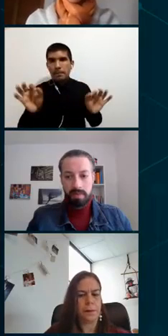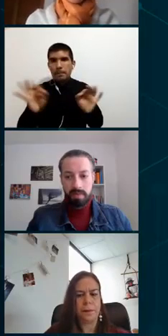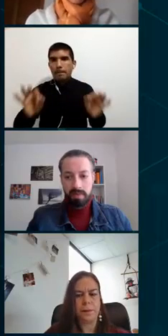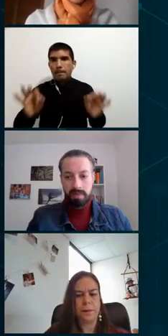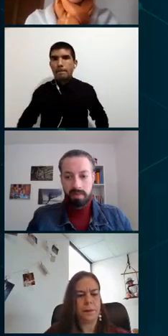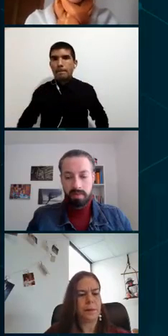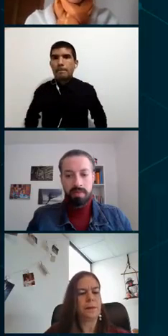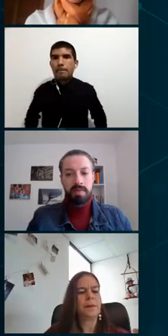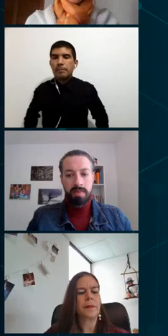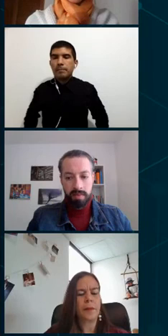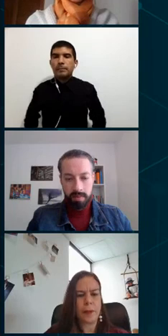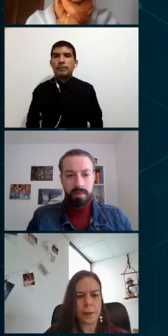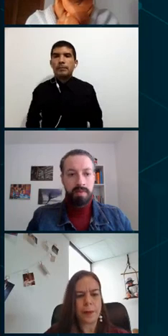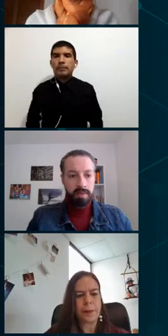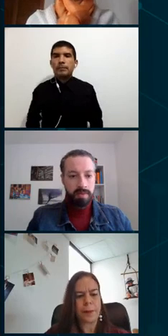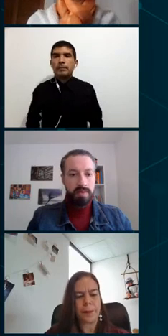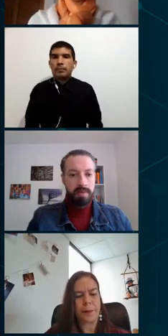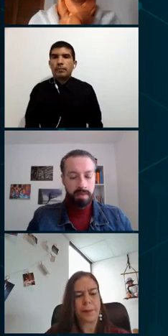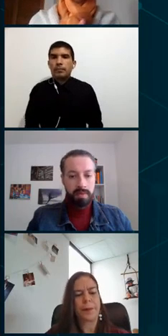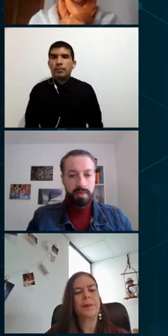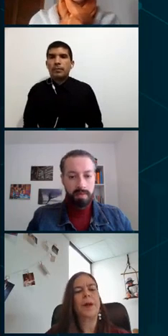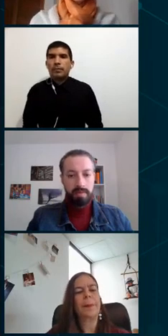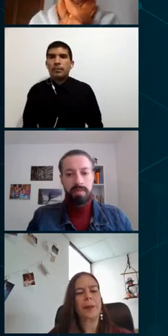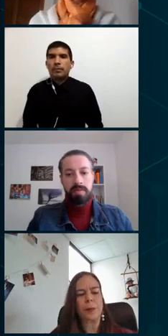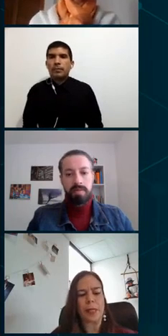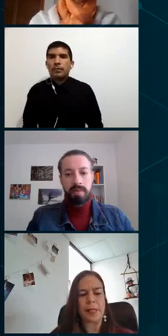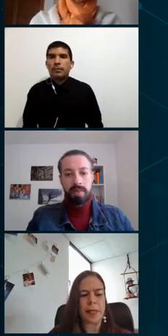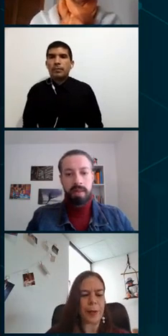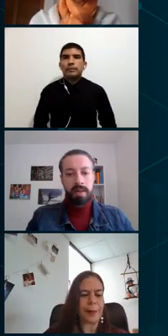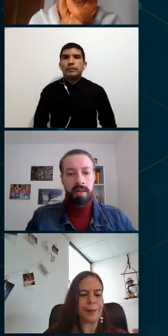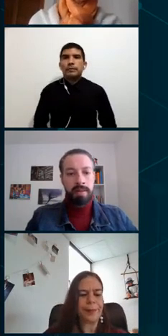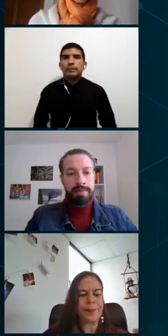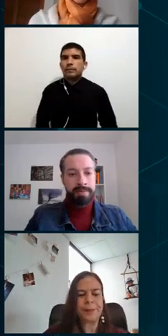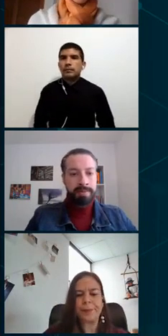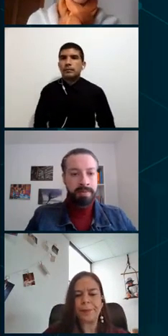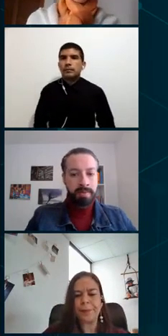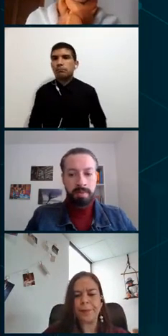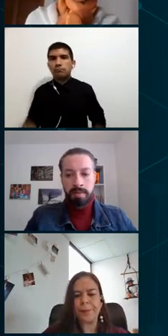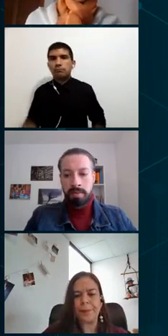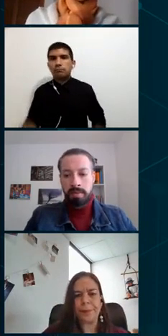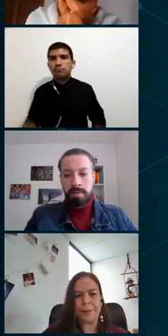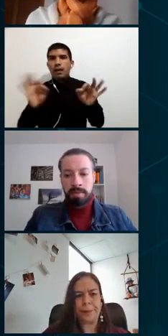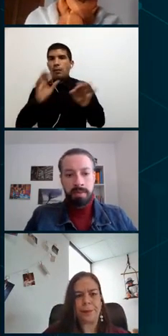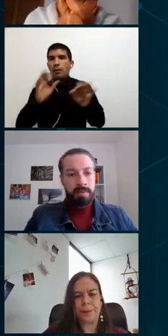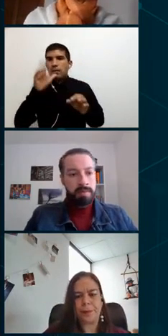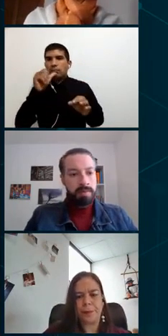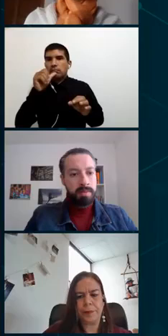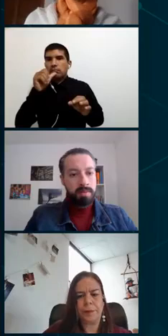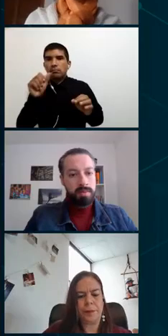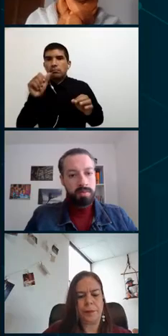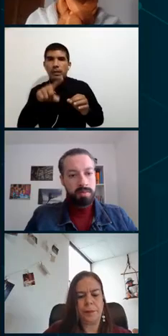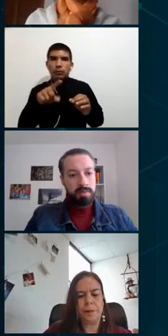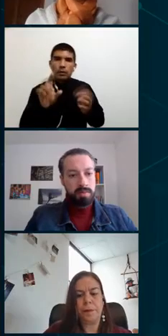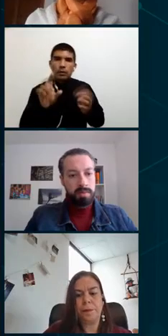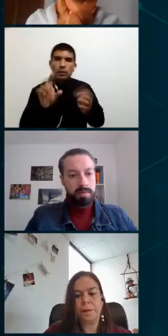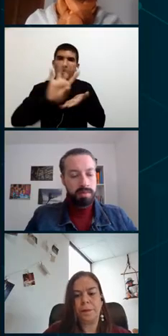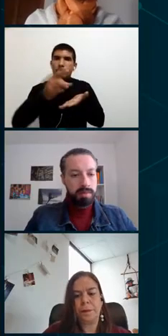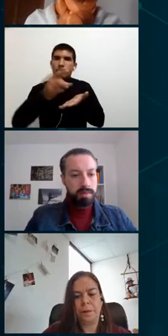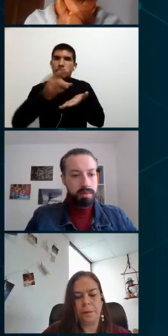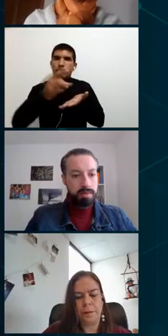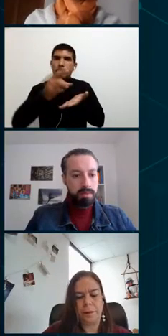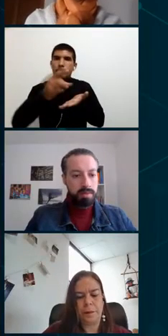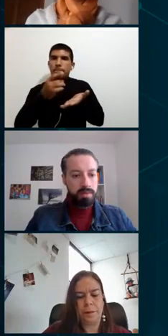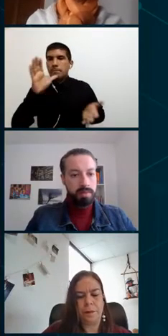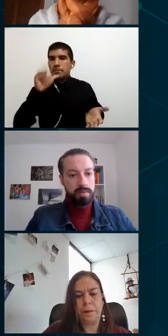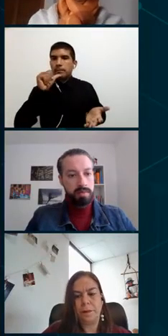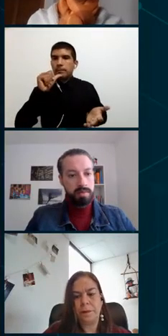Parece que no. Listo, mi doña Mónica nos dice que no hay preguntas. No hay Listo, entonces preguntas, vamos sí, a señor. avanzar. Hoy vamos a trabajar con un caso práctico. Estamos